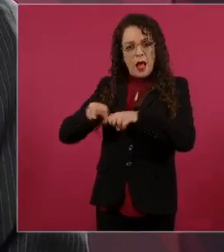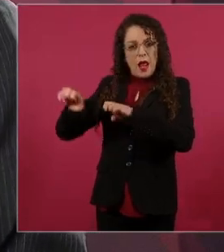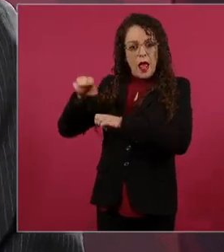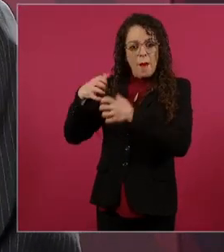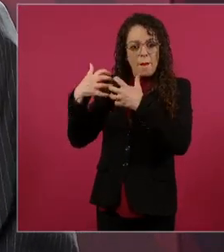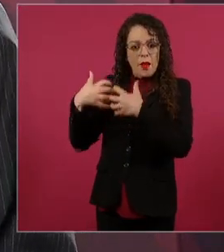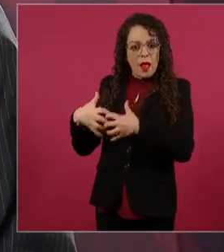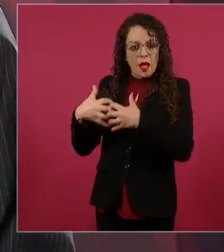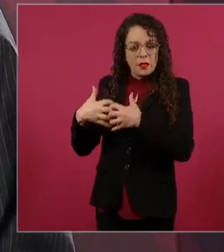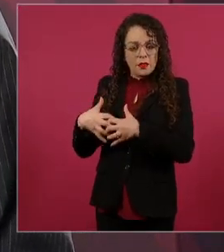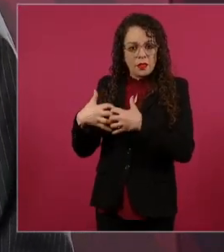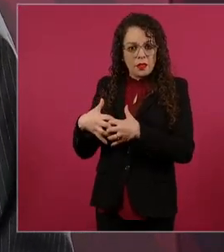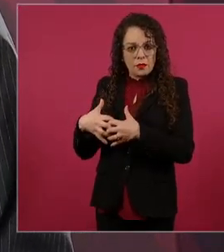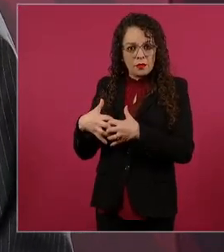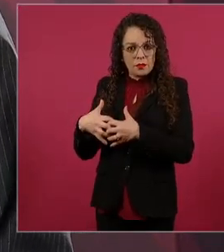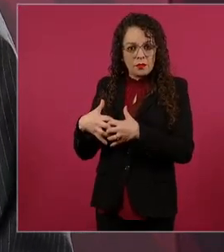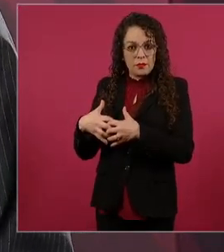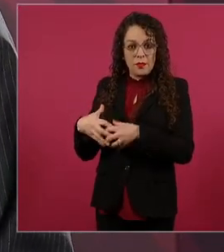deuda pública